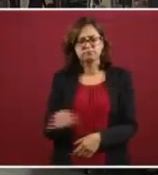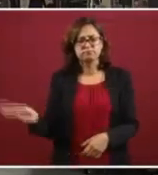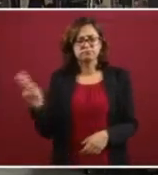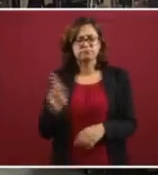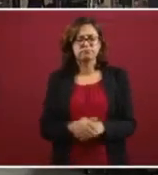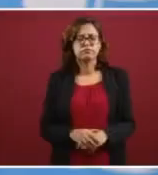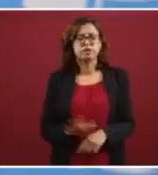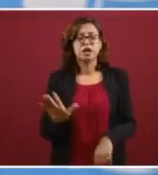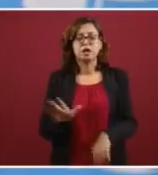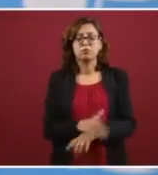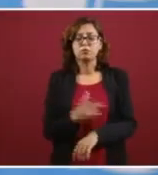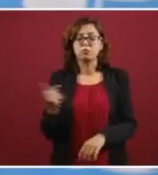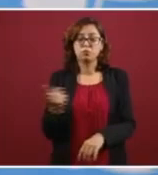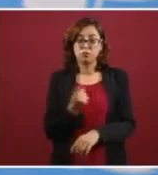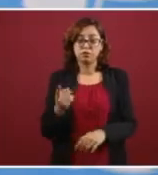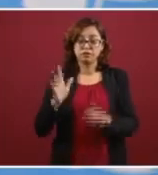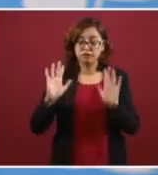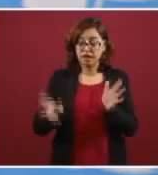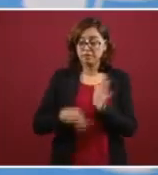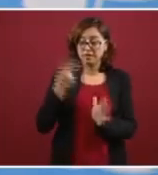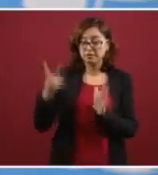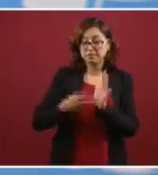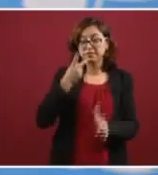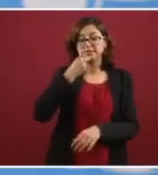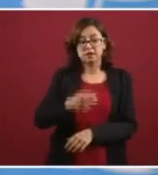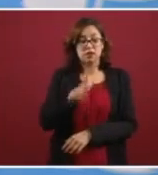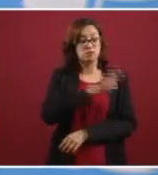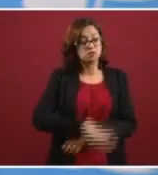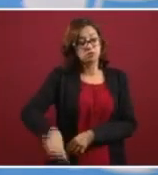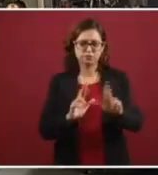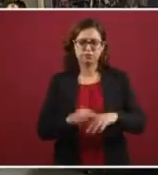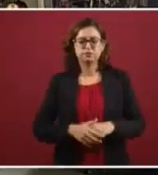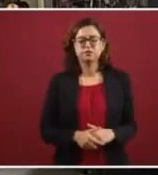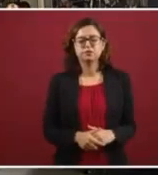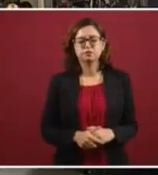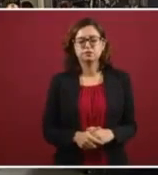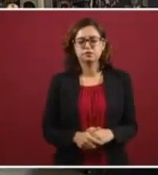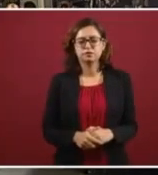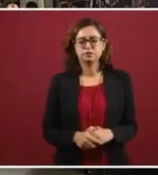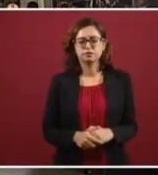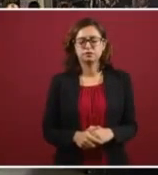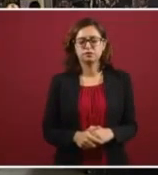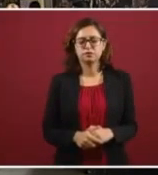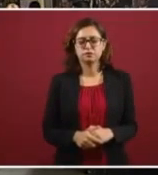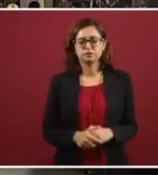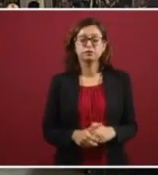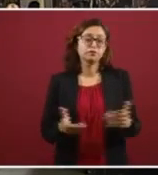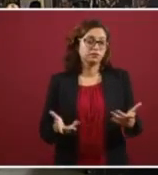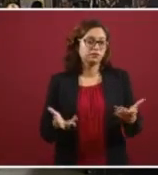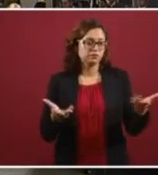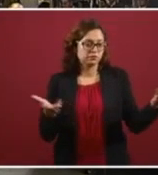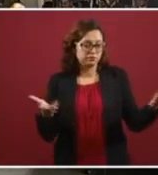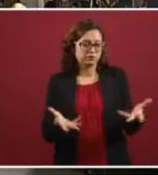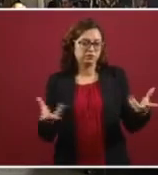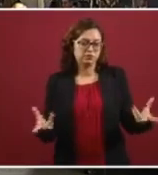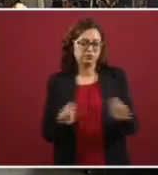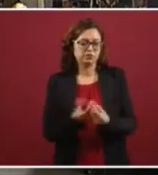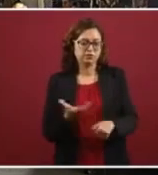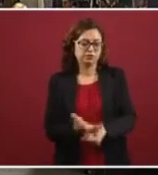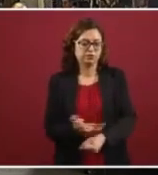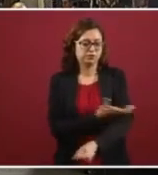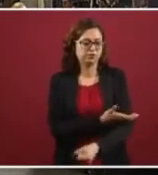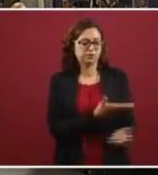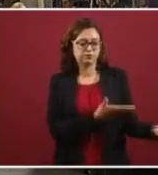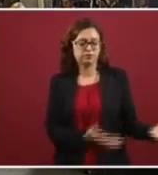aquí se ha dicho, por el bien de todos, primero los pobres. Durante la conferencia de prensa donde inauguró la tercera reunión de la